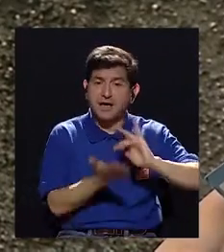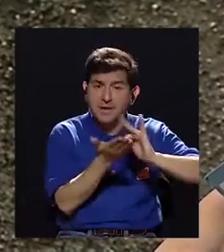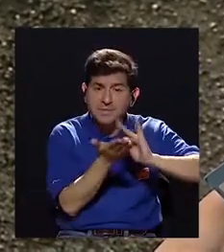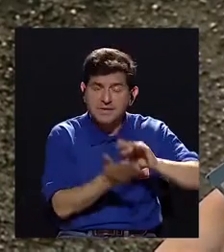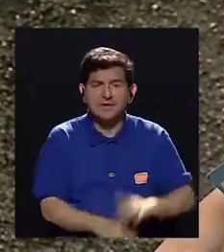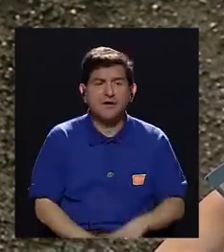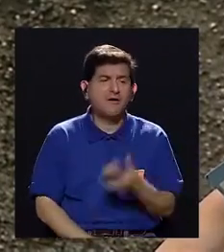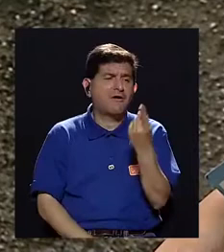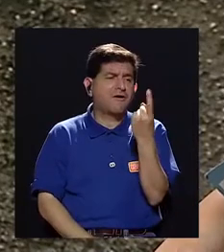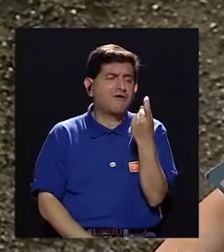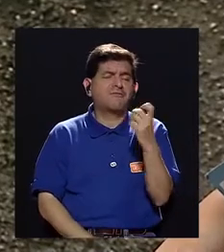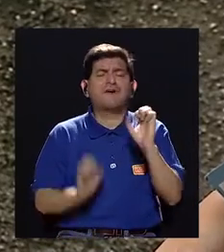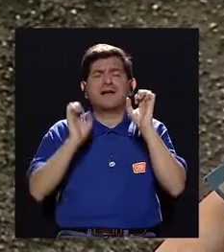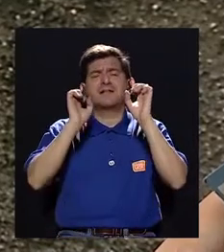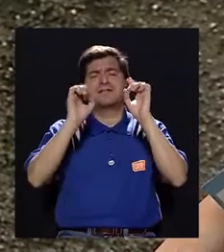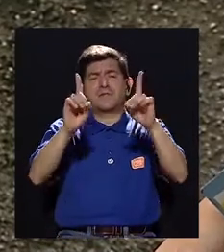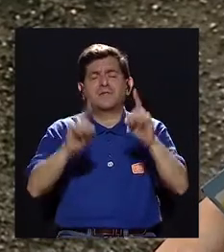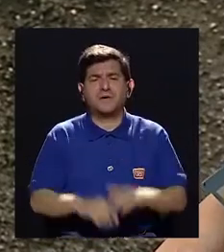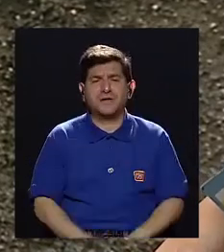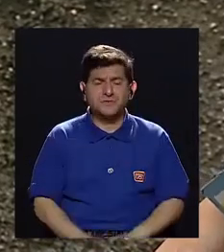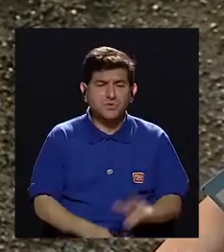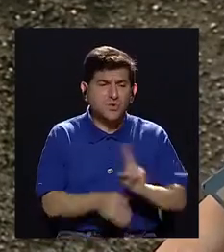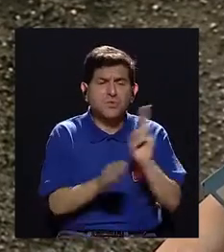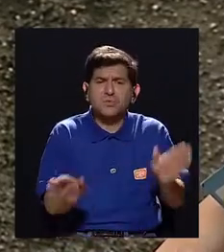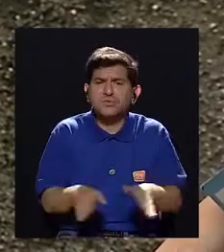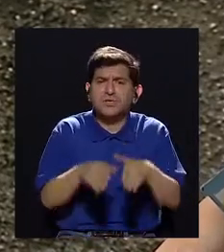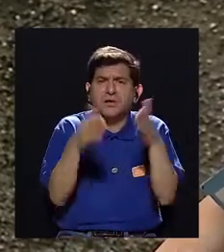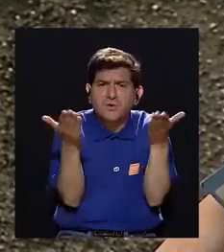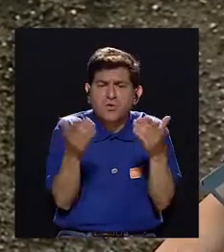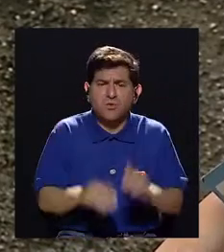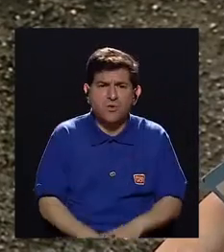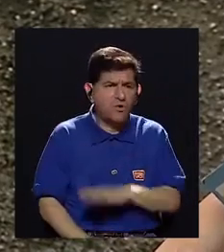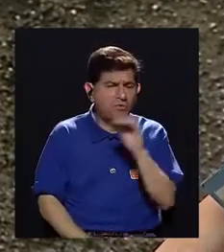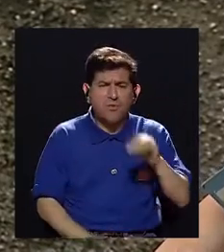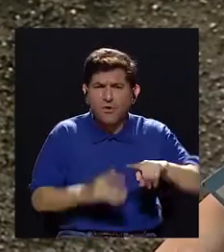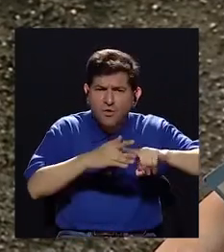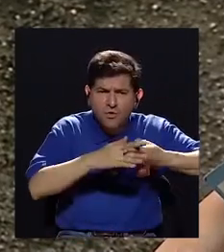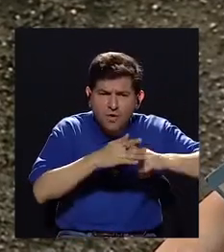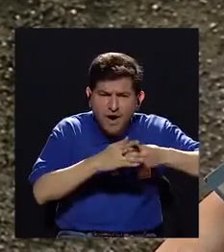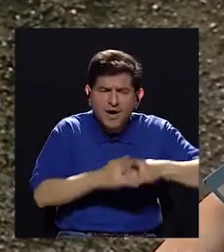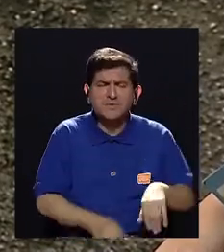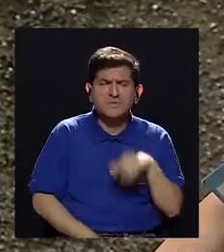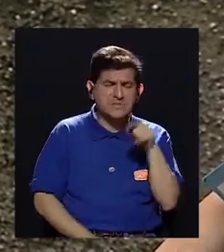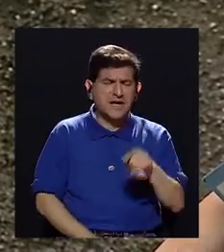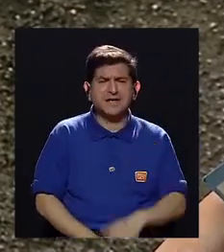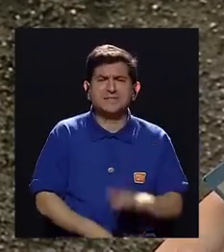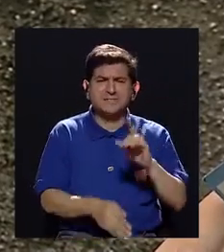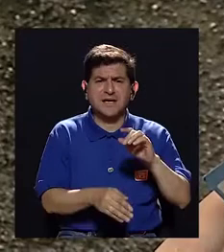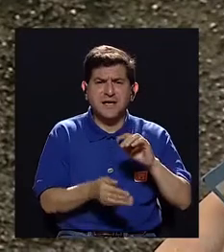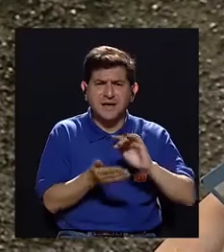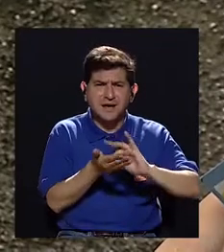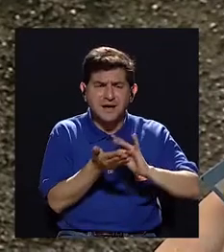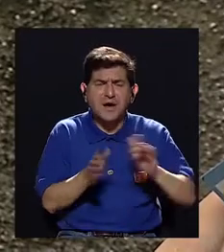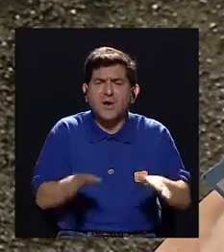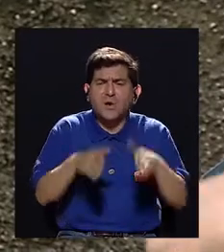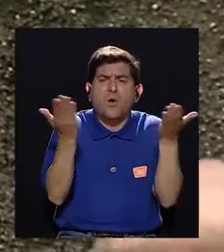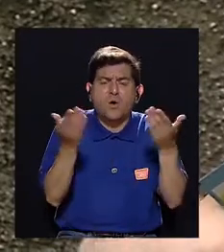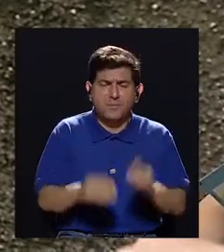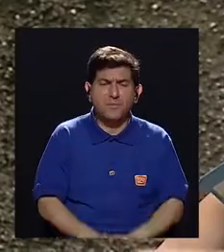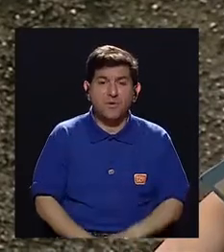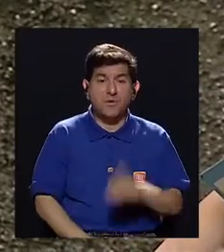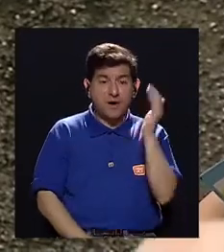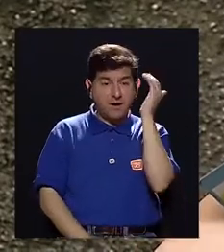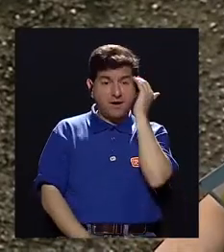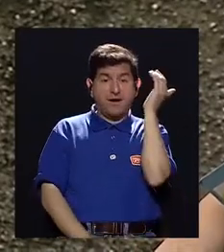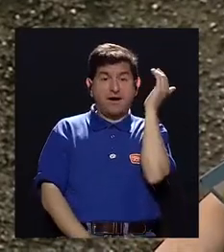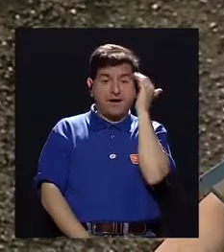los medicamentos. Falta mucha educación de cómo deberían de usarse, cómo deberían de ajustarse los medicamentos y obviamente la conciencia